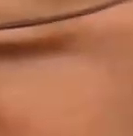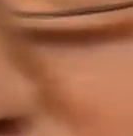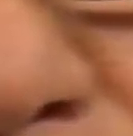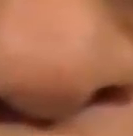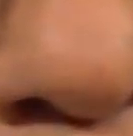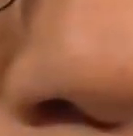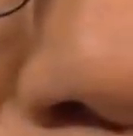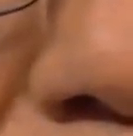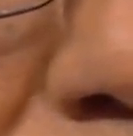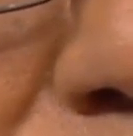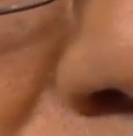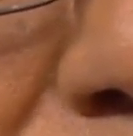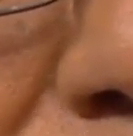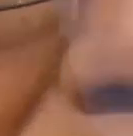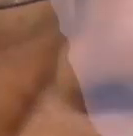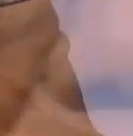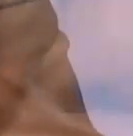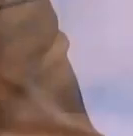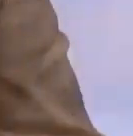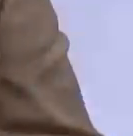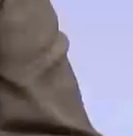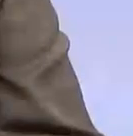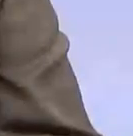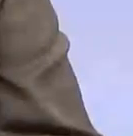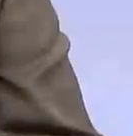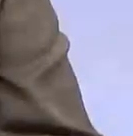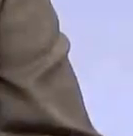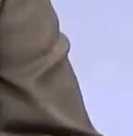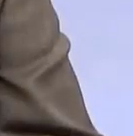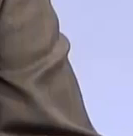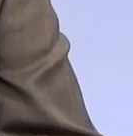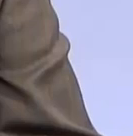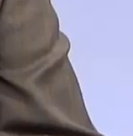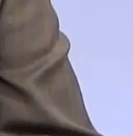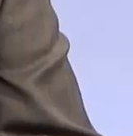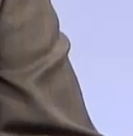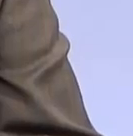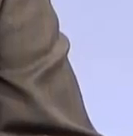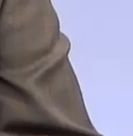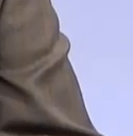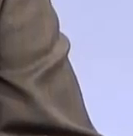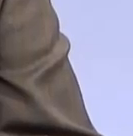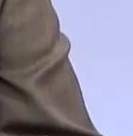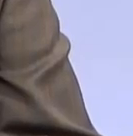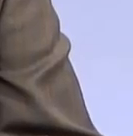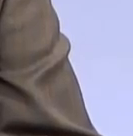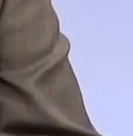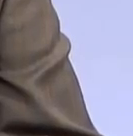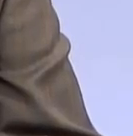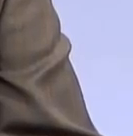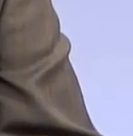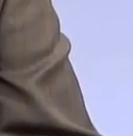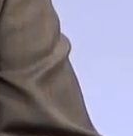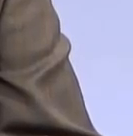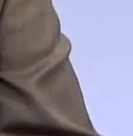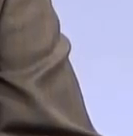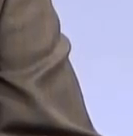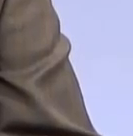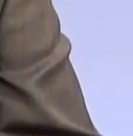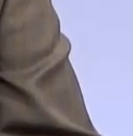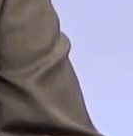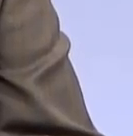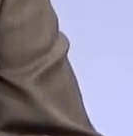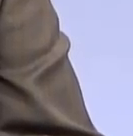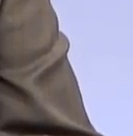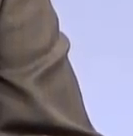se corrige este vicio humano, por lo menos desalentarlo para amainar el dominio de tan terrible